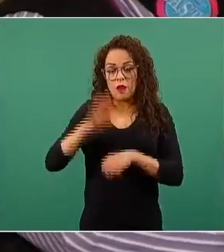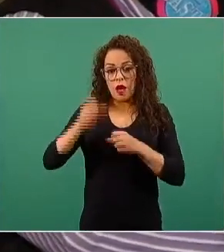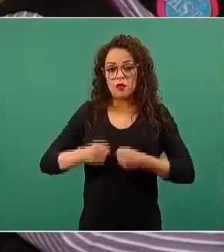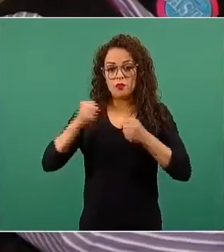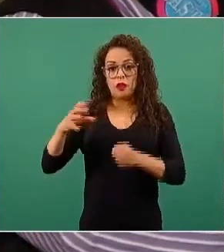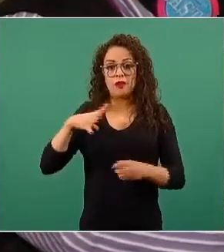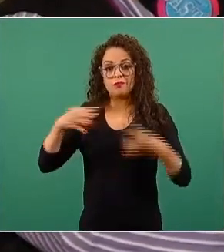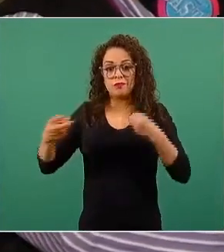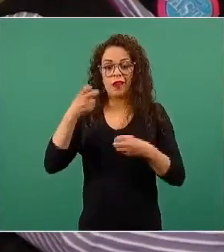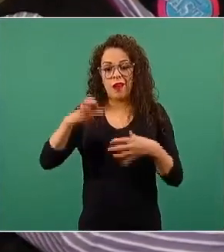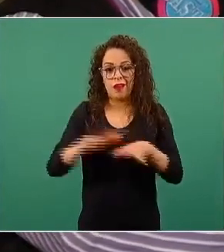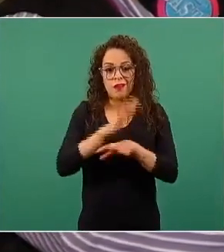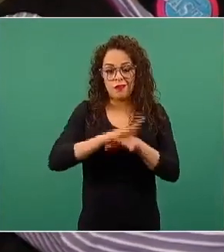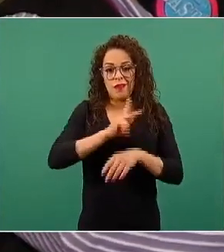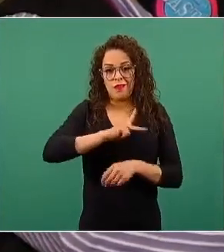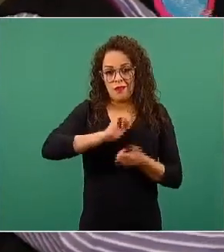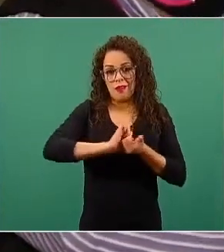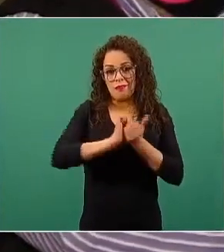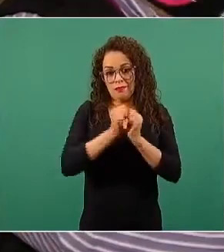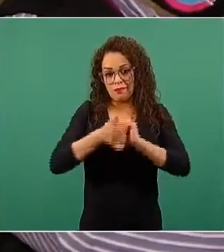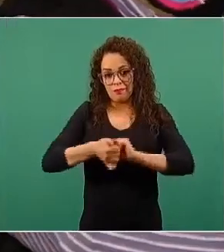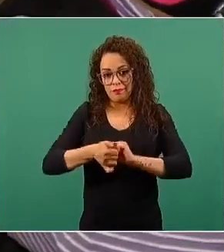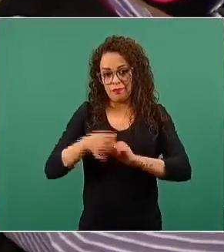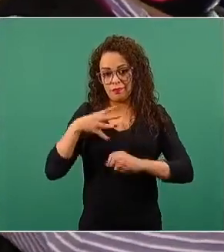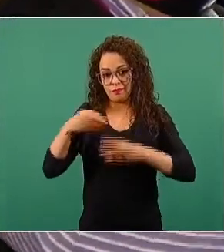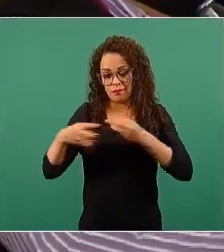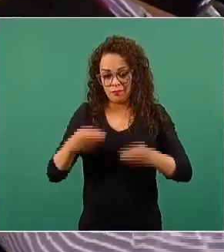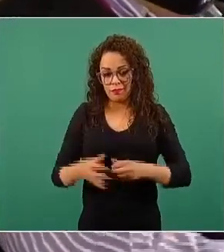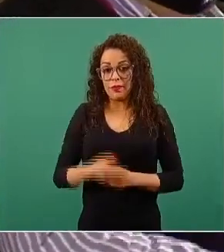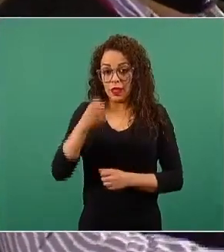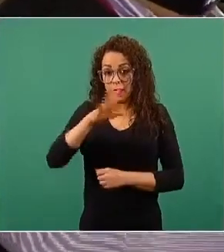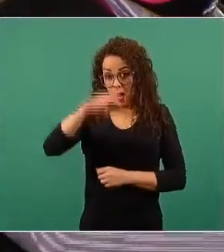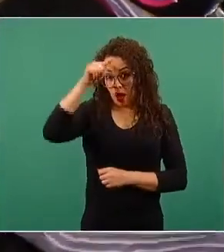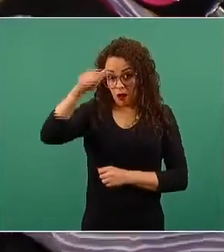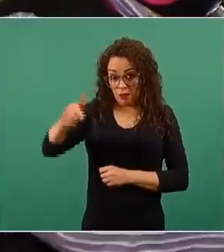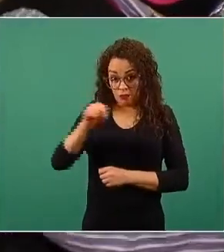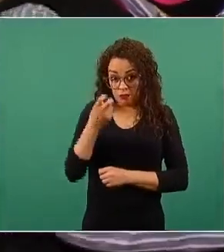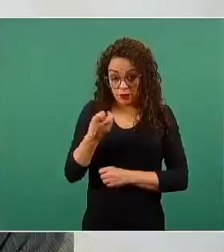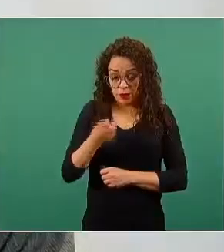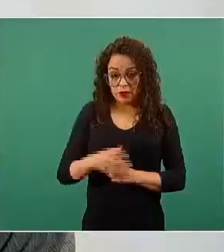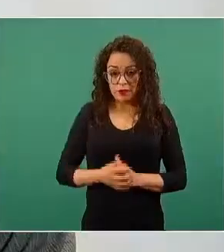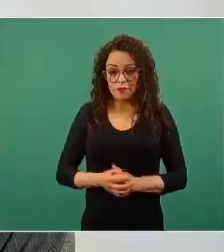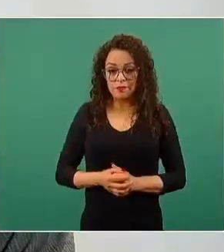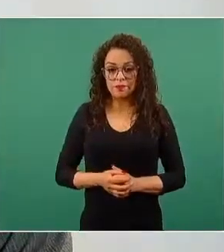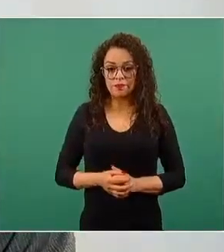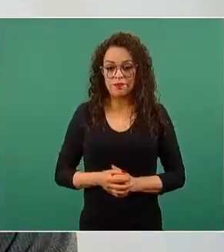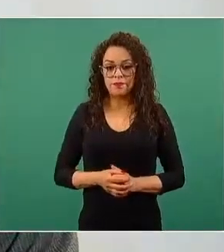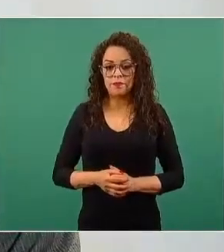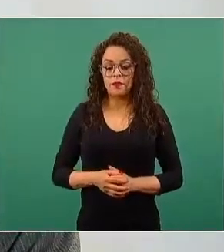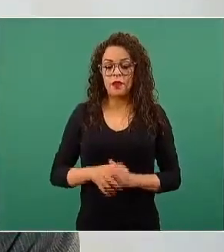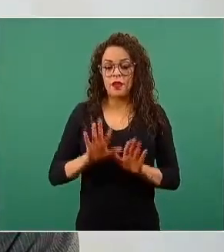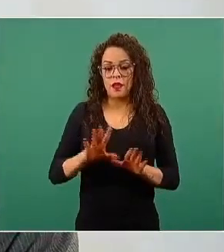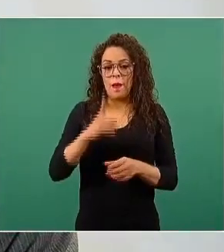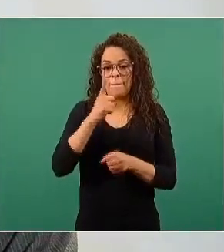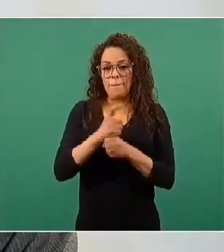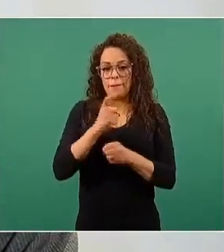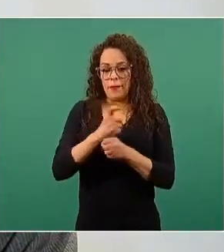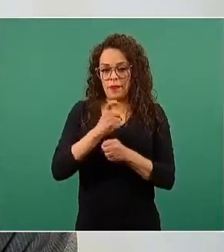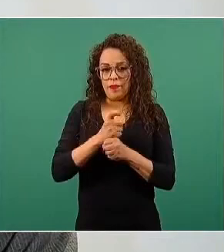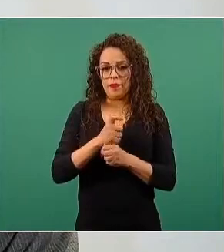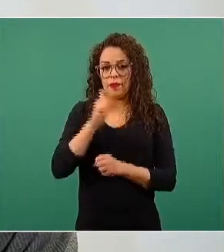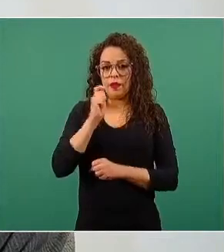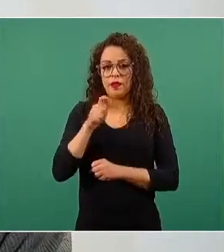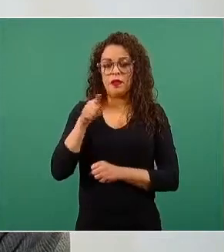y no sé si de letalidad, pero sí de transmisibilidad? ¿Han visto eso? ¿Les preocupa? Técnicamente, primero, la primera parte son